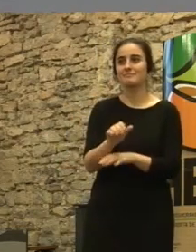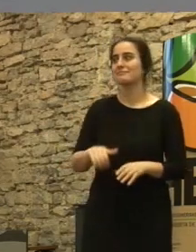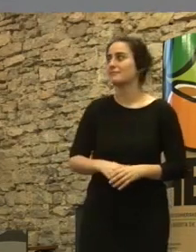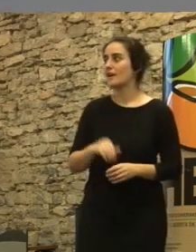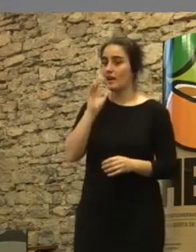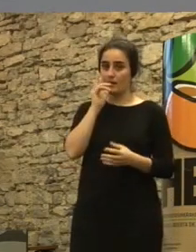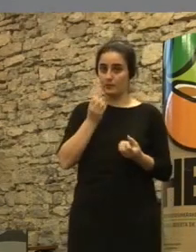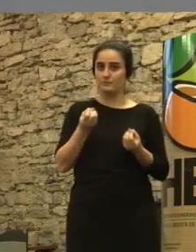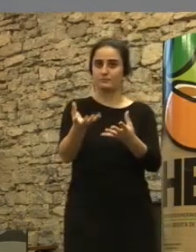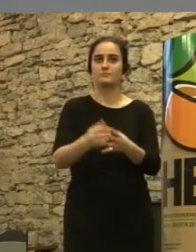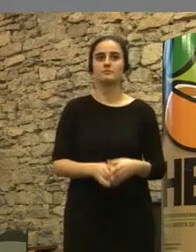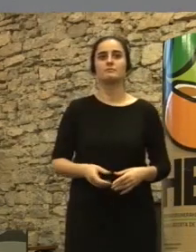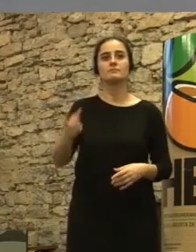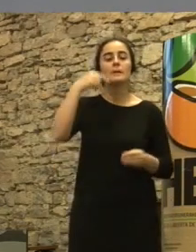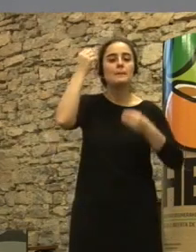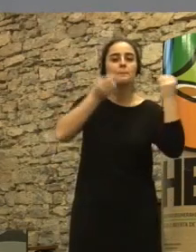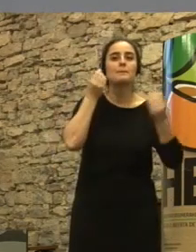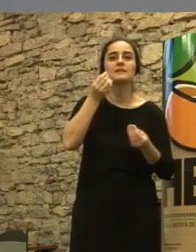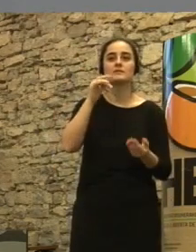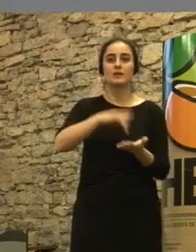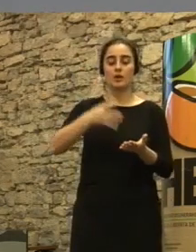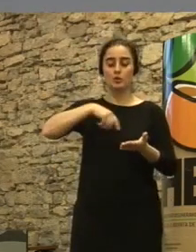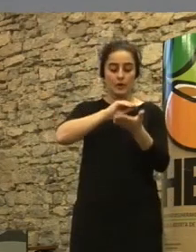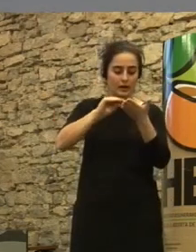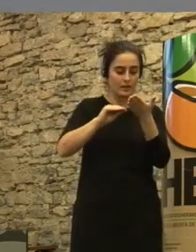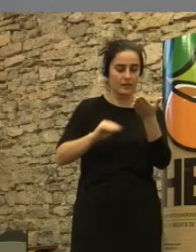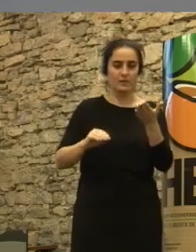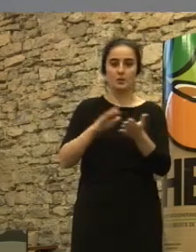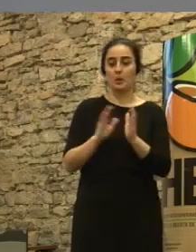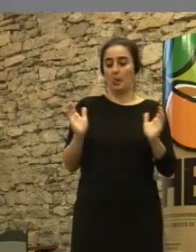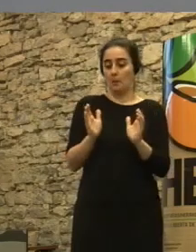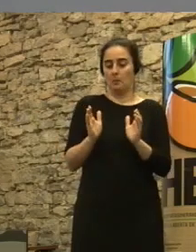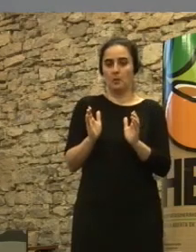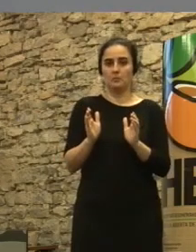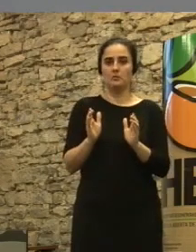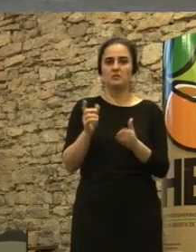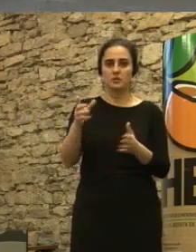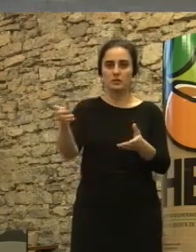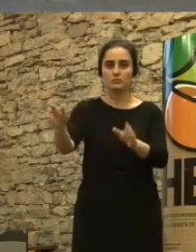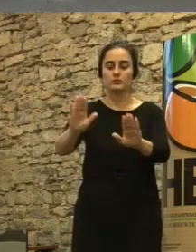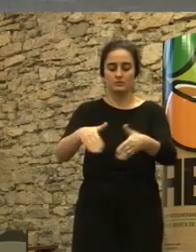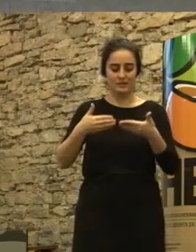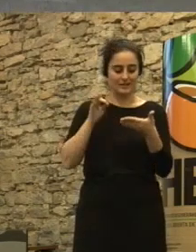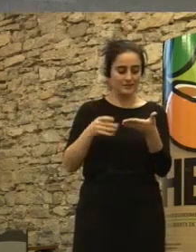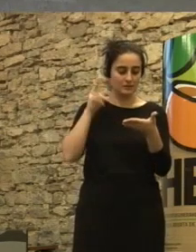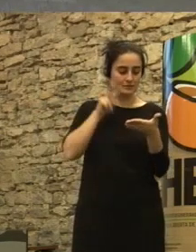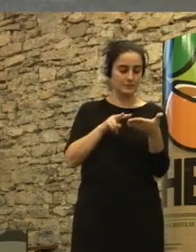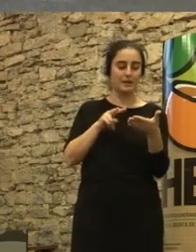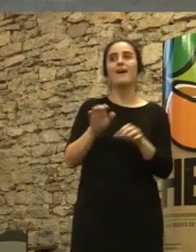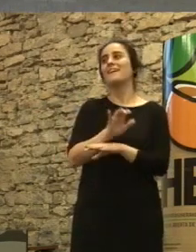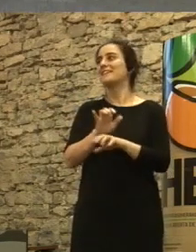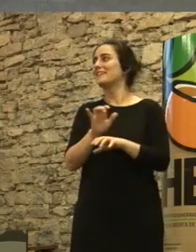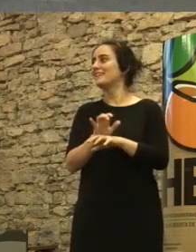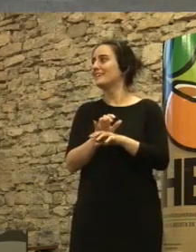Ahora os cuento. ¿Qué creéis que pasó cuando nosotros allí en la redacción, hacía mucho tiempo, éramos poquitos, recibimos esto? Lo miramos así, nos reímos mucho y